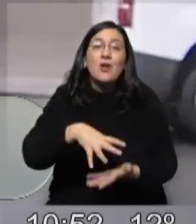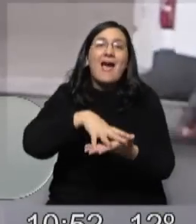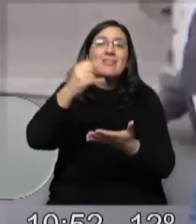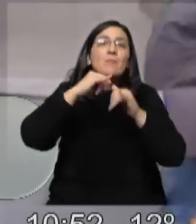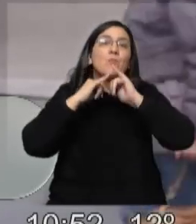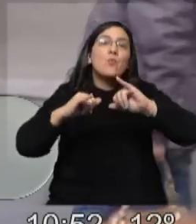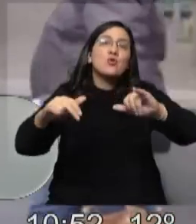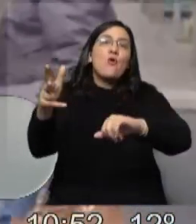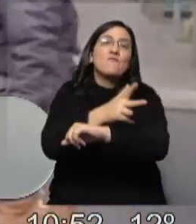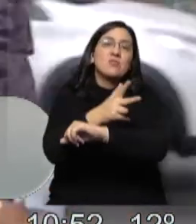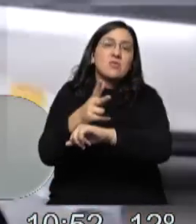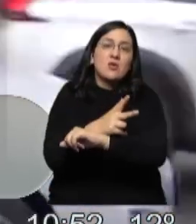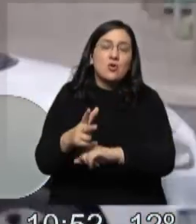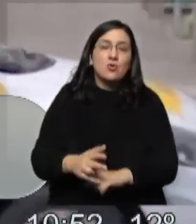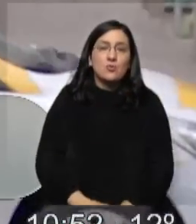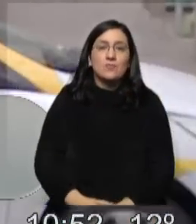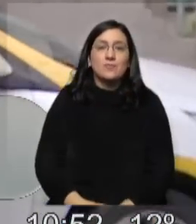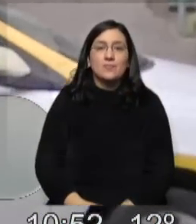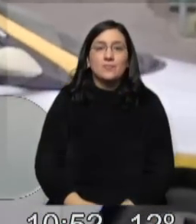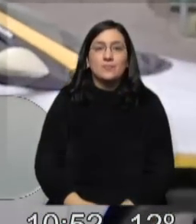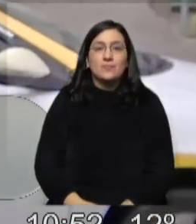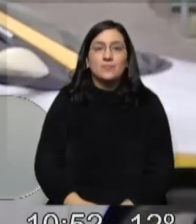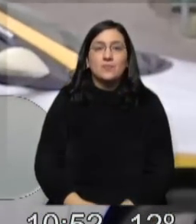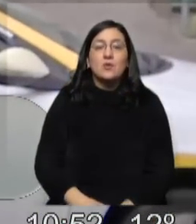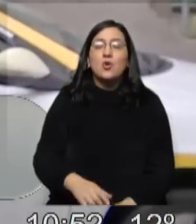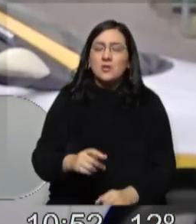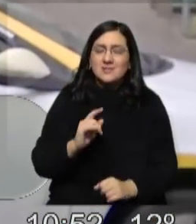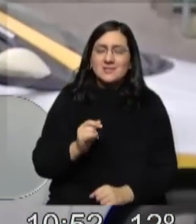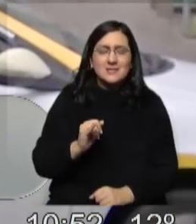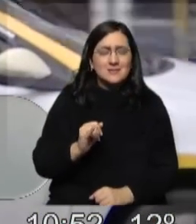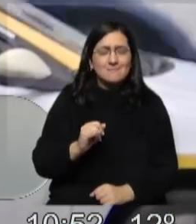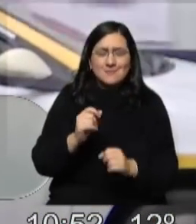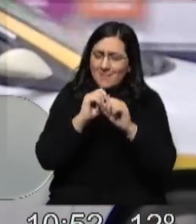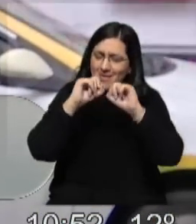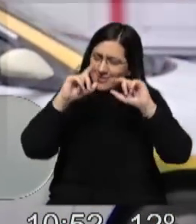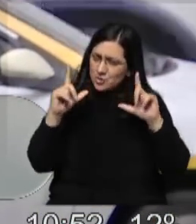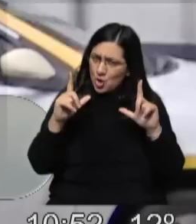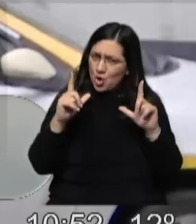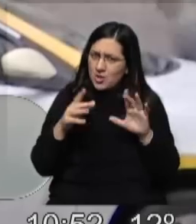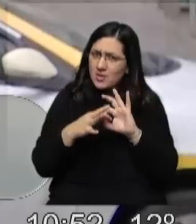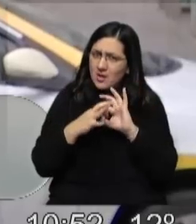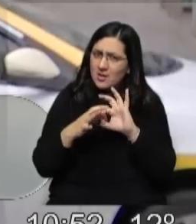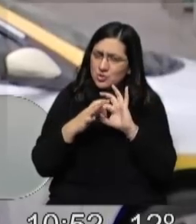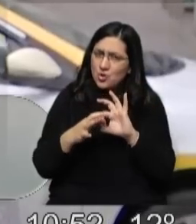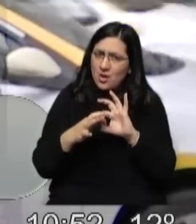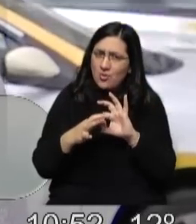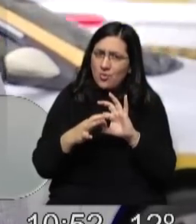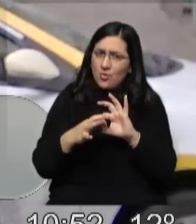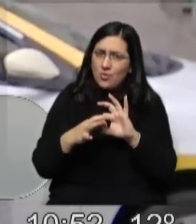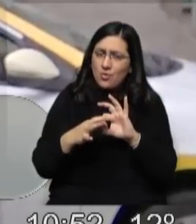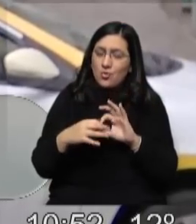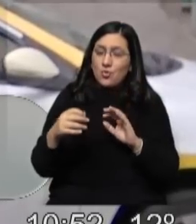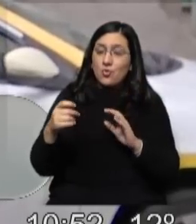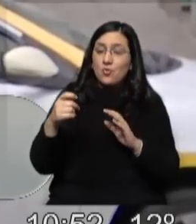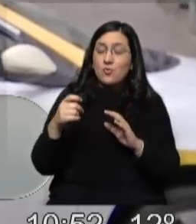ese video, por ahora solo en las redes sociales, y lo que sí es llamativo, ¿no? Y que está vinculado no tanto quizá al contrato